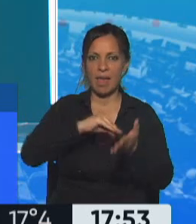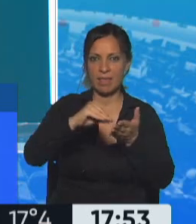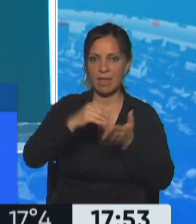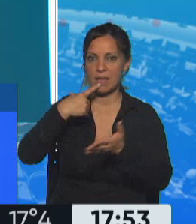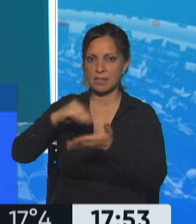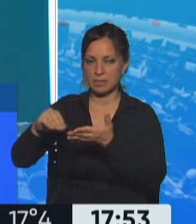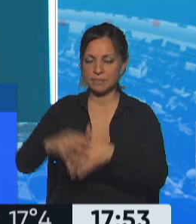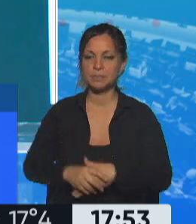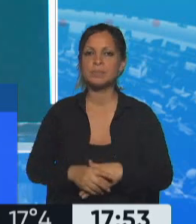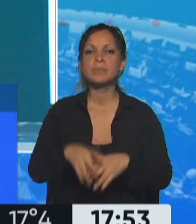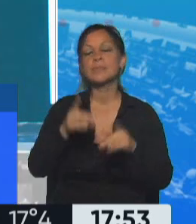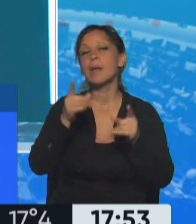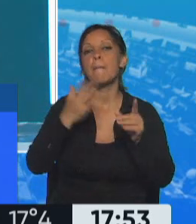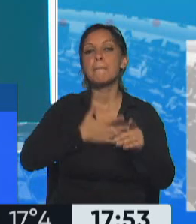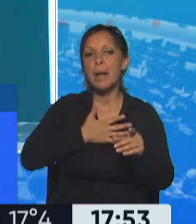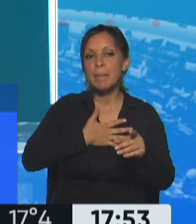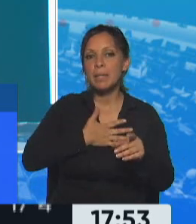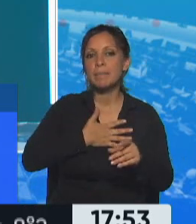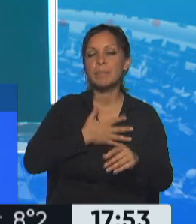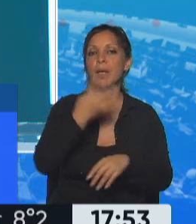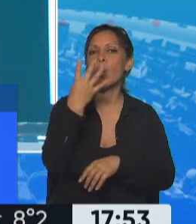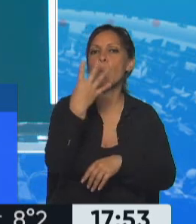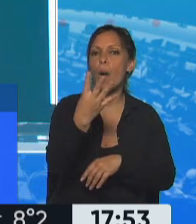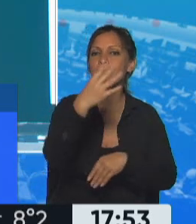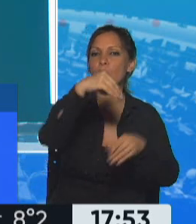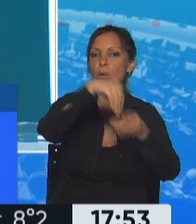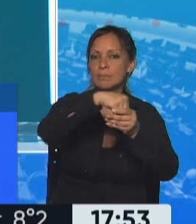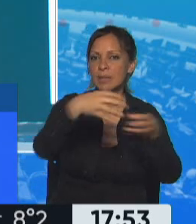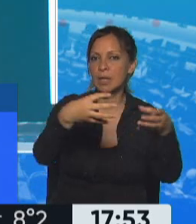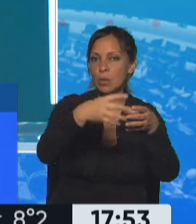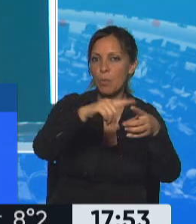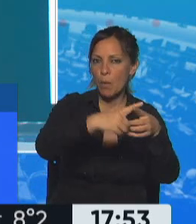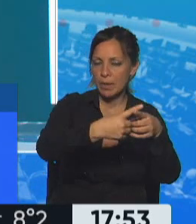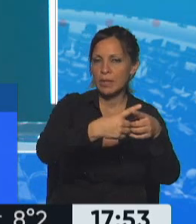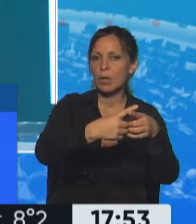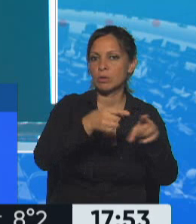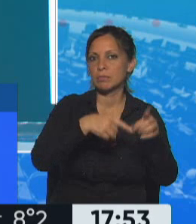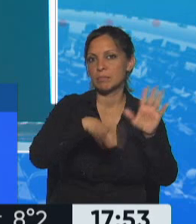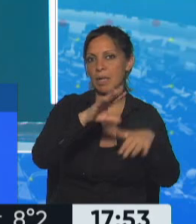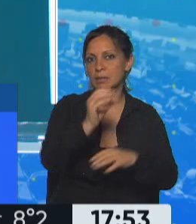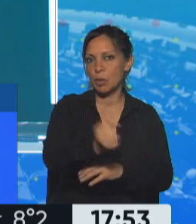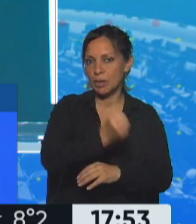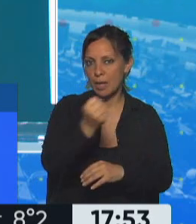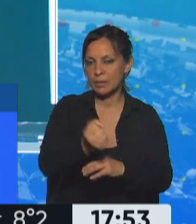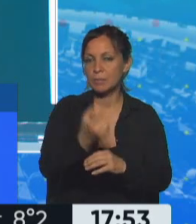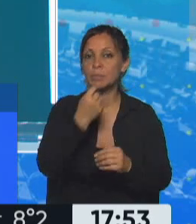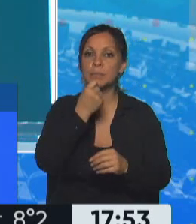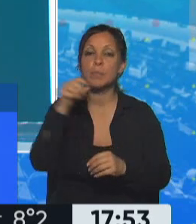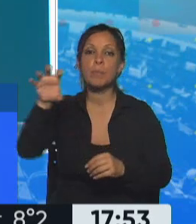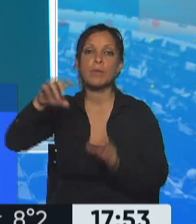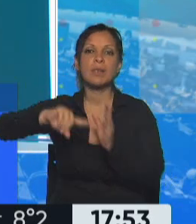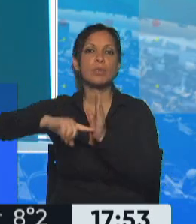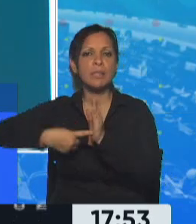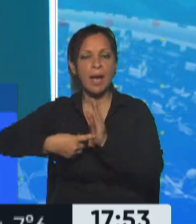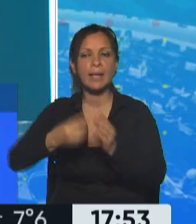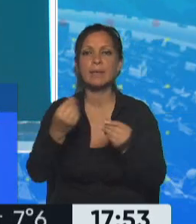sí. Un poco de lupa. Para mí hay cuatro internas que definen algunas cosas, más bien. Allá de donde tenemos la lupa grande, que es sí. Qué pasa en la provincia de Buenos Aires, qué pasa en la